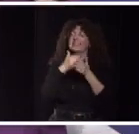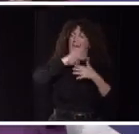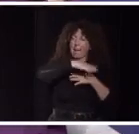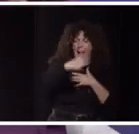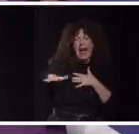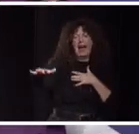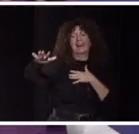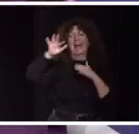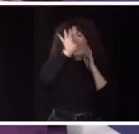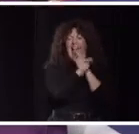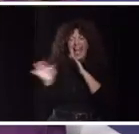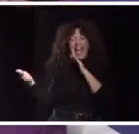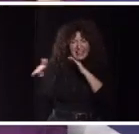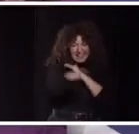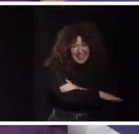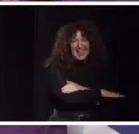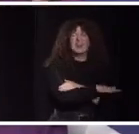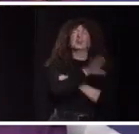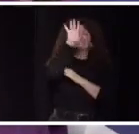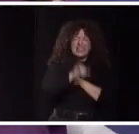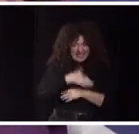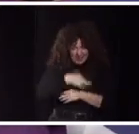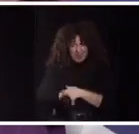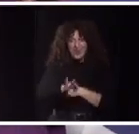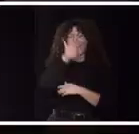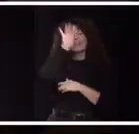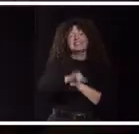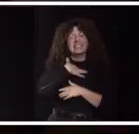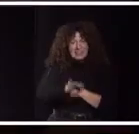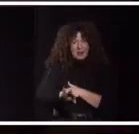puede! ¡Sí se puede! ¡Sí se puede!